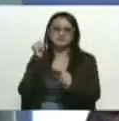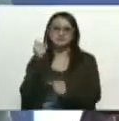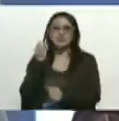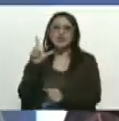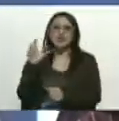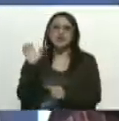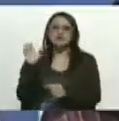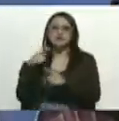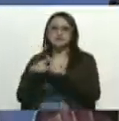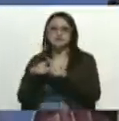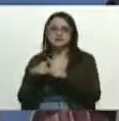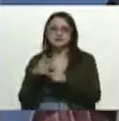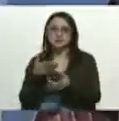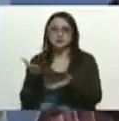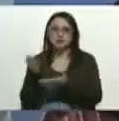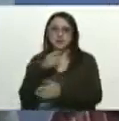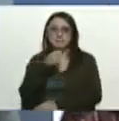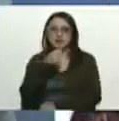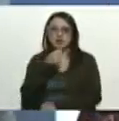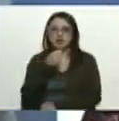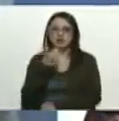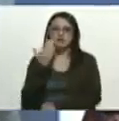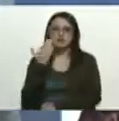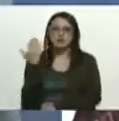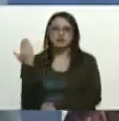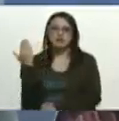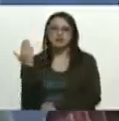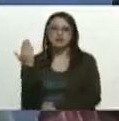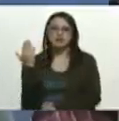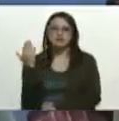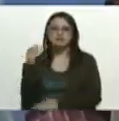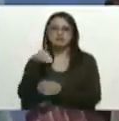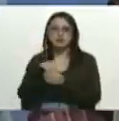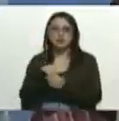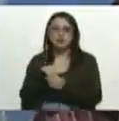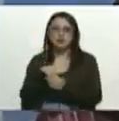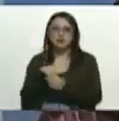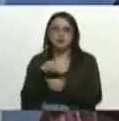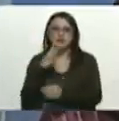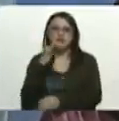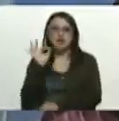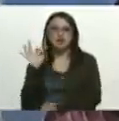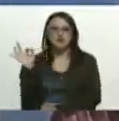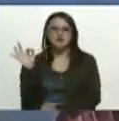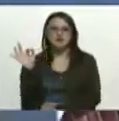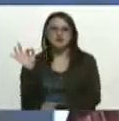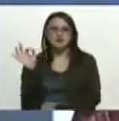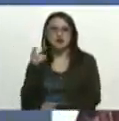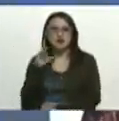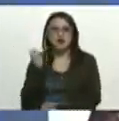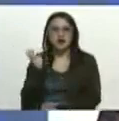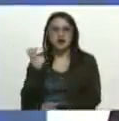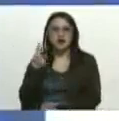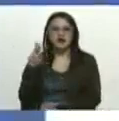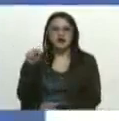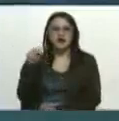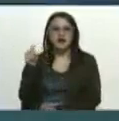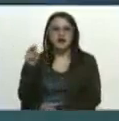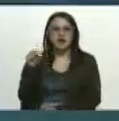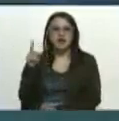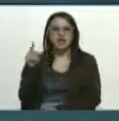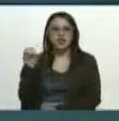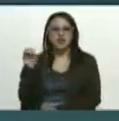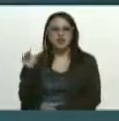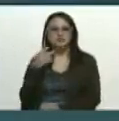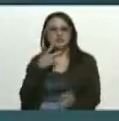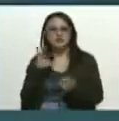Con nosotros se encuentra el periodista y documentalista residenciado en Francia, Hernando Calvo Ospina. Bien, Hernando,